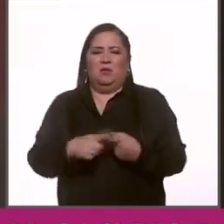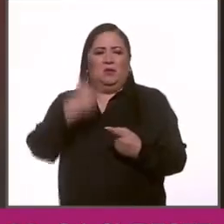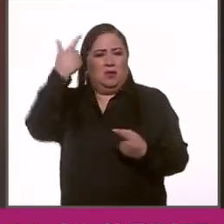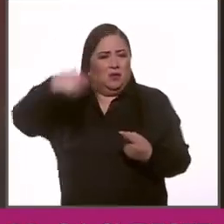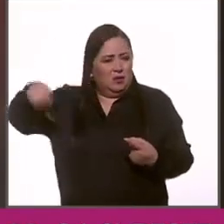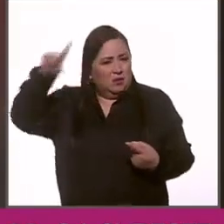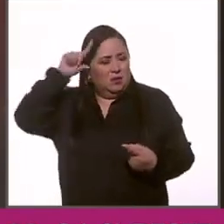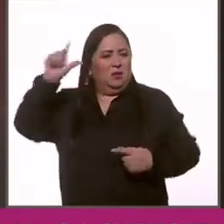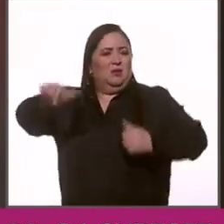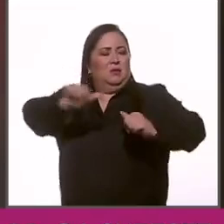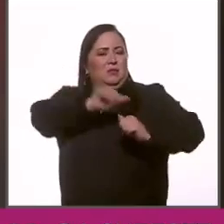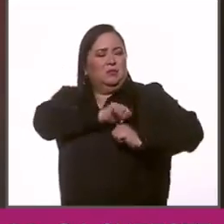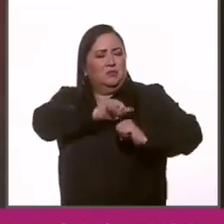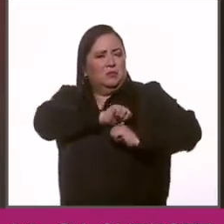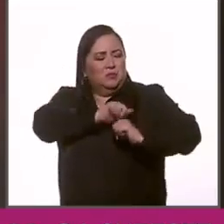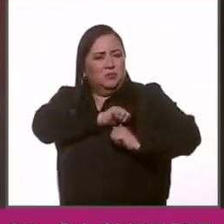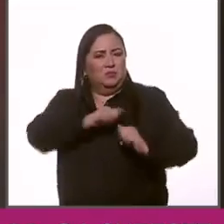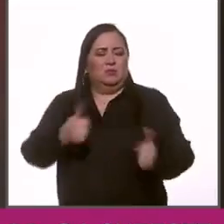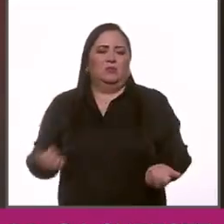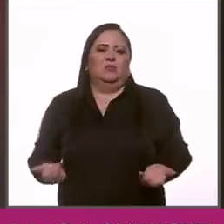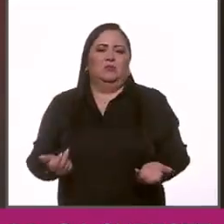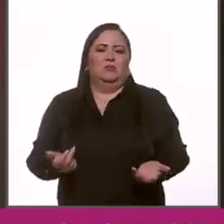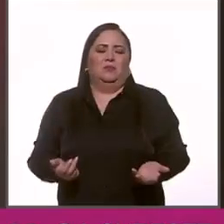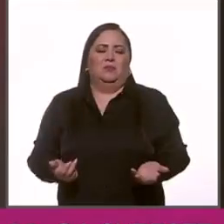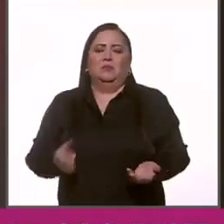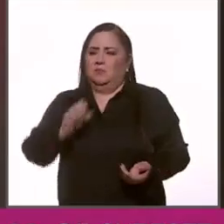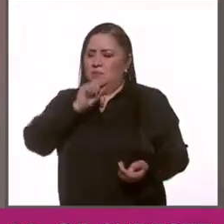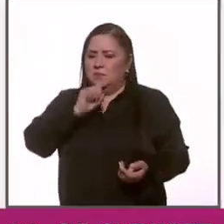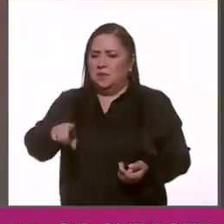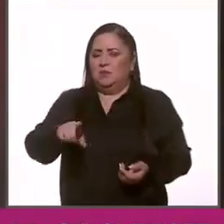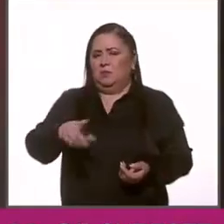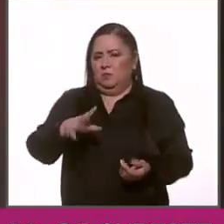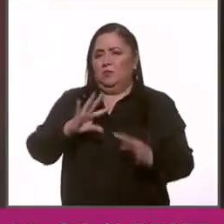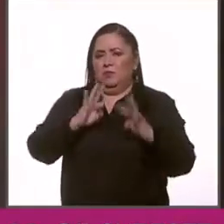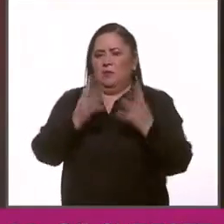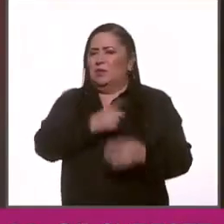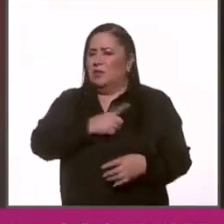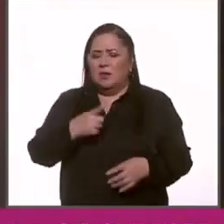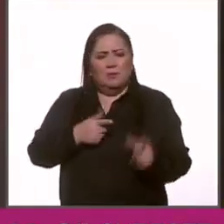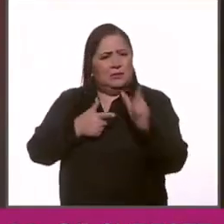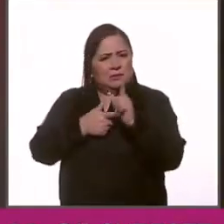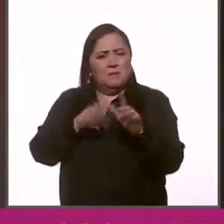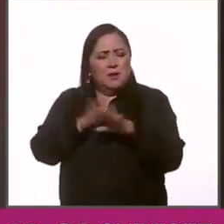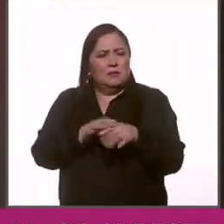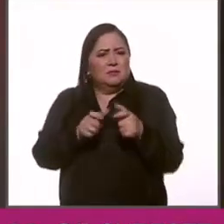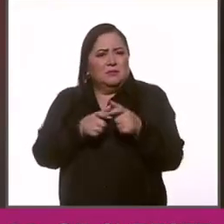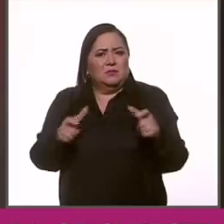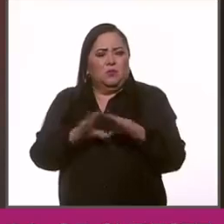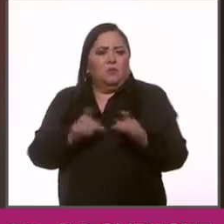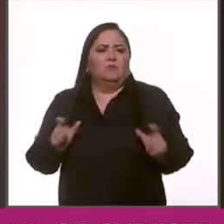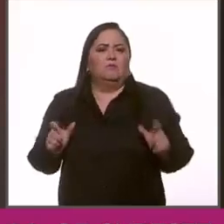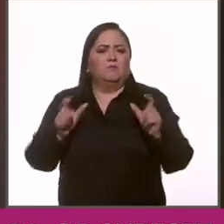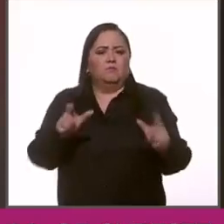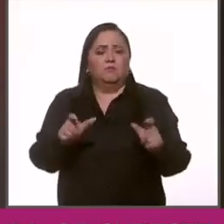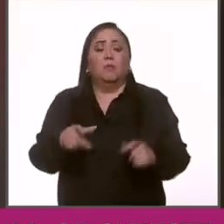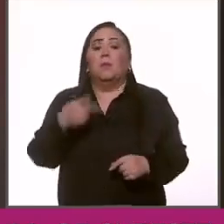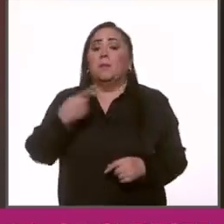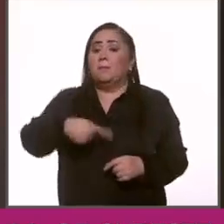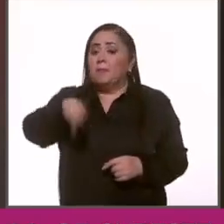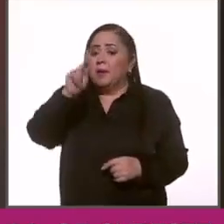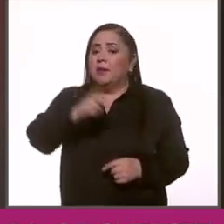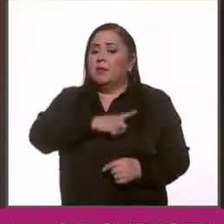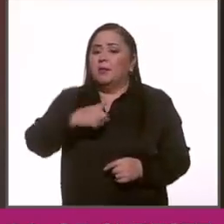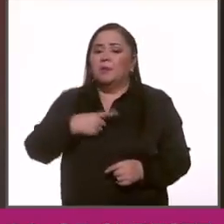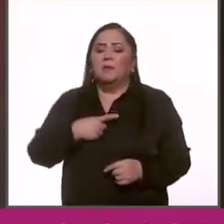guardia nacional eh la propia Sedena hay que seguir fortaleciendo la guardia nacional pero hay que